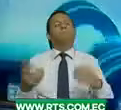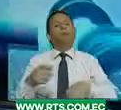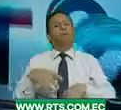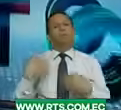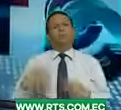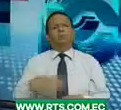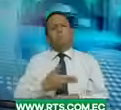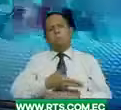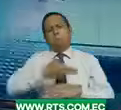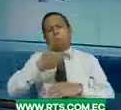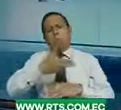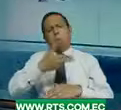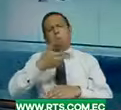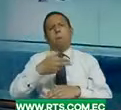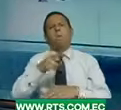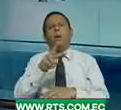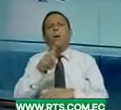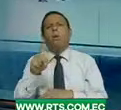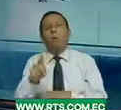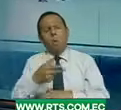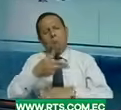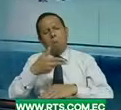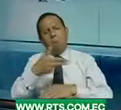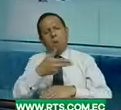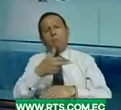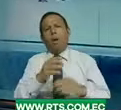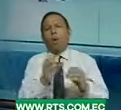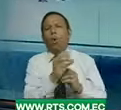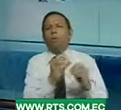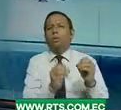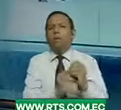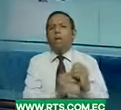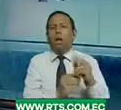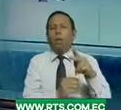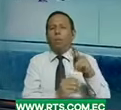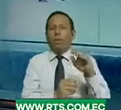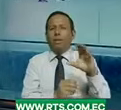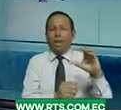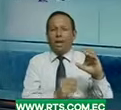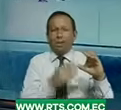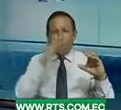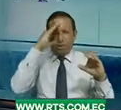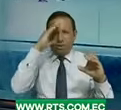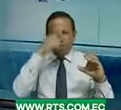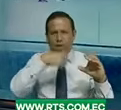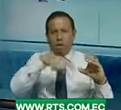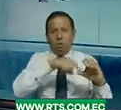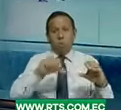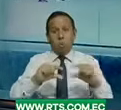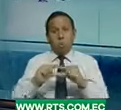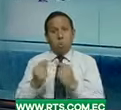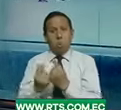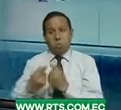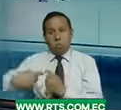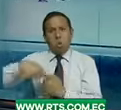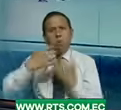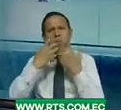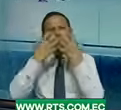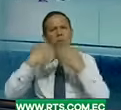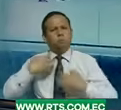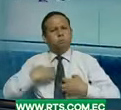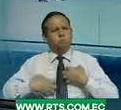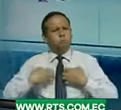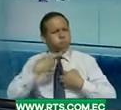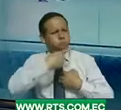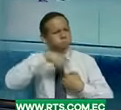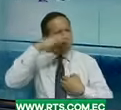21 disparos contra una unidad de policía comunitaria ubicada en Nueva Prosperina perpetraron antisociales en venganza por el